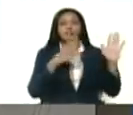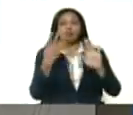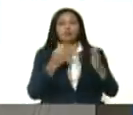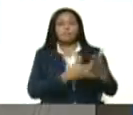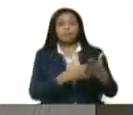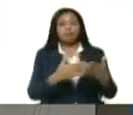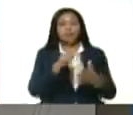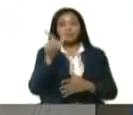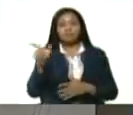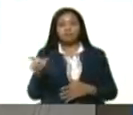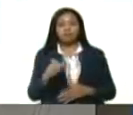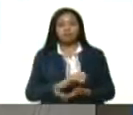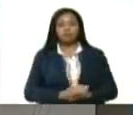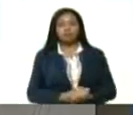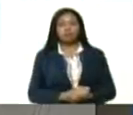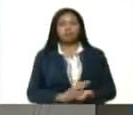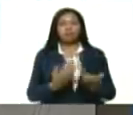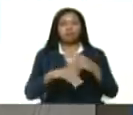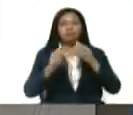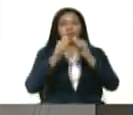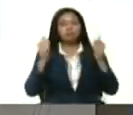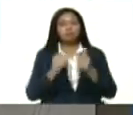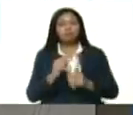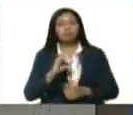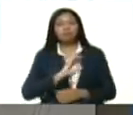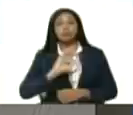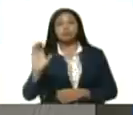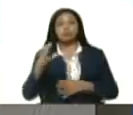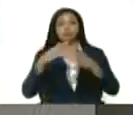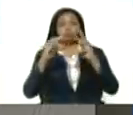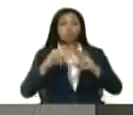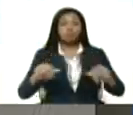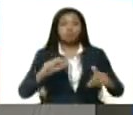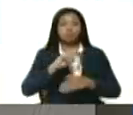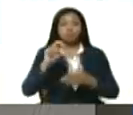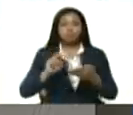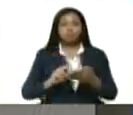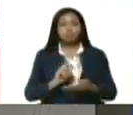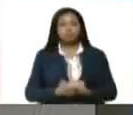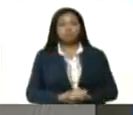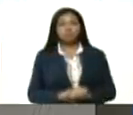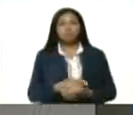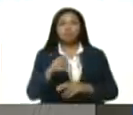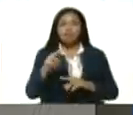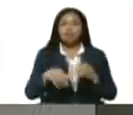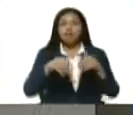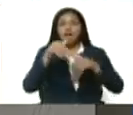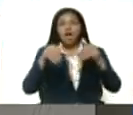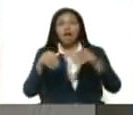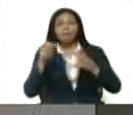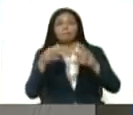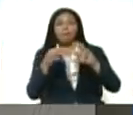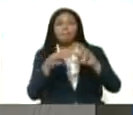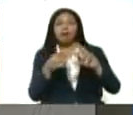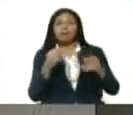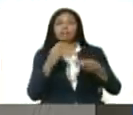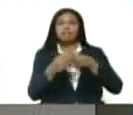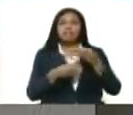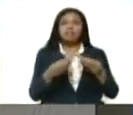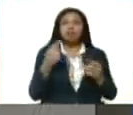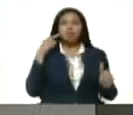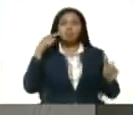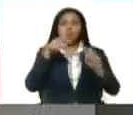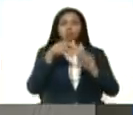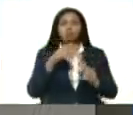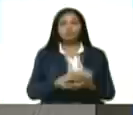millones de personas a través del sistema Patria en todo el territorio nacional. Esa encuesta nos sirve de brújula, nos sirve de orientación